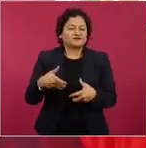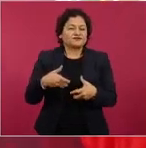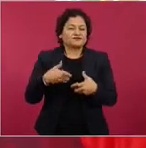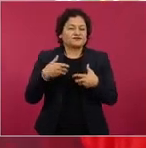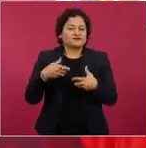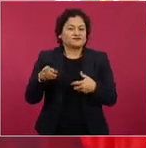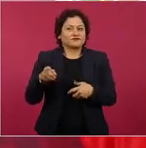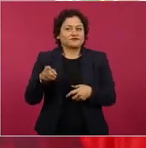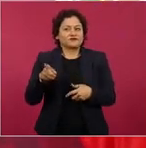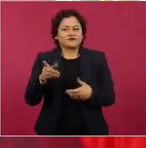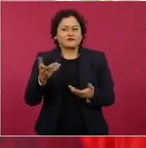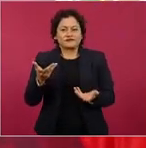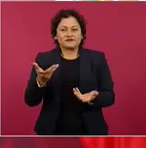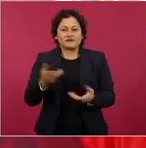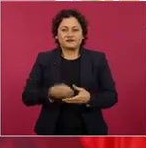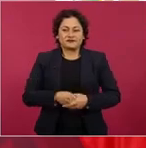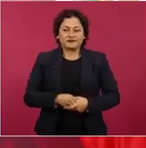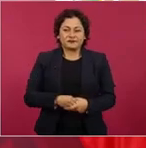el que